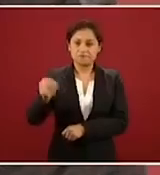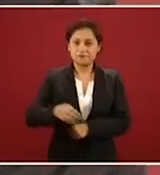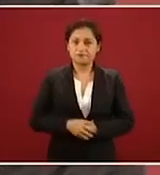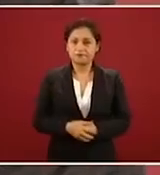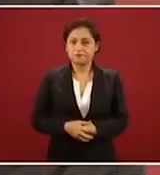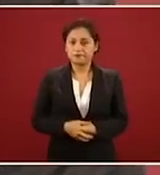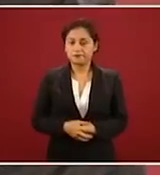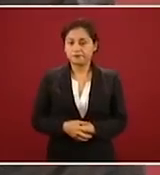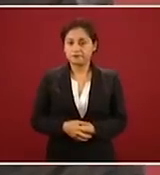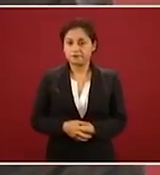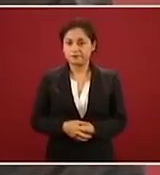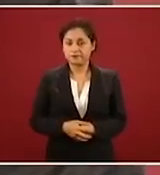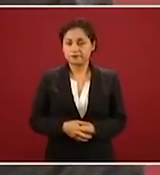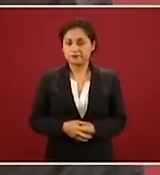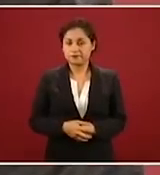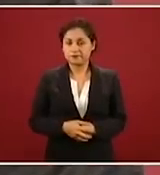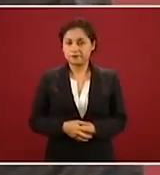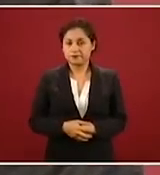Es